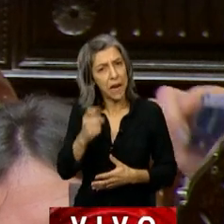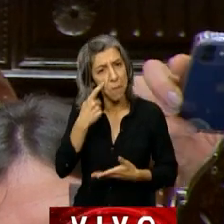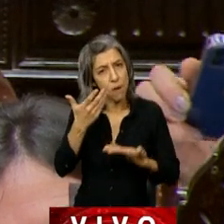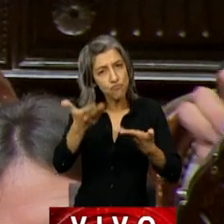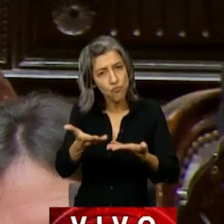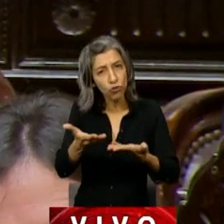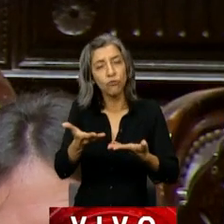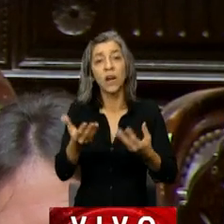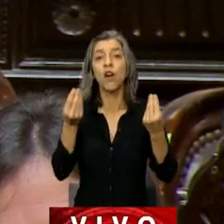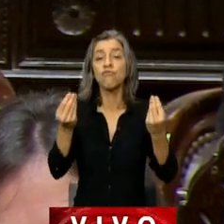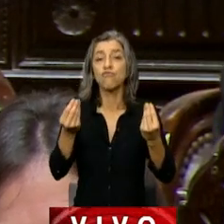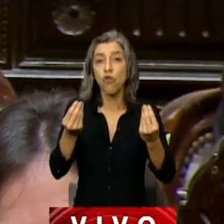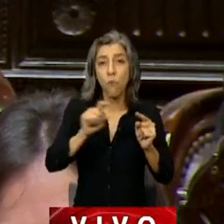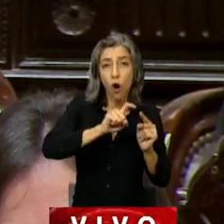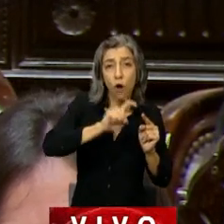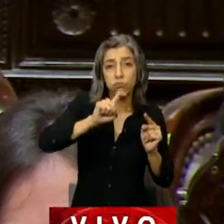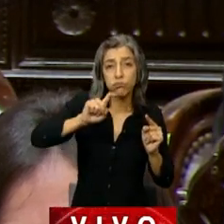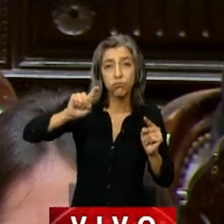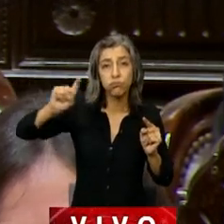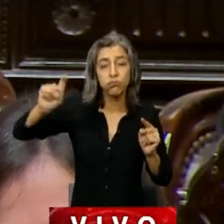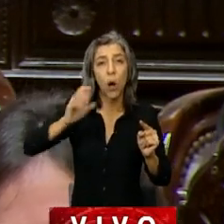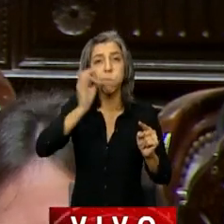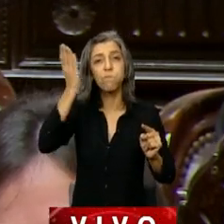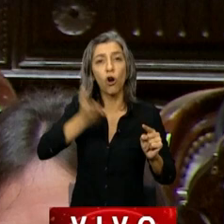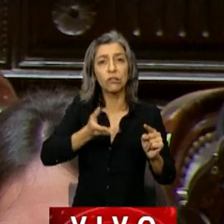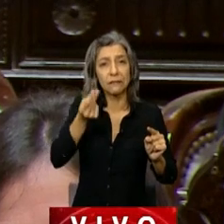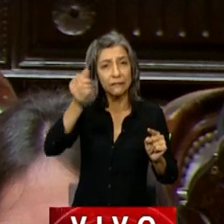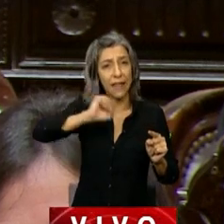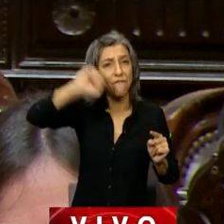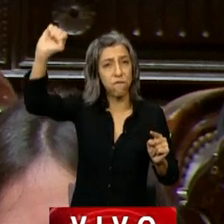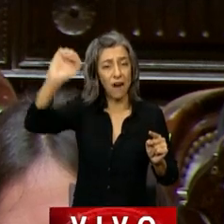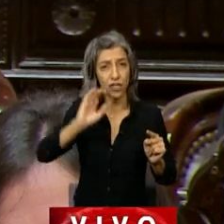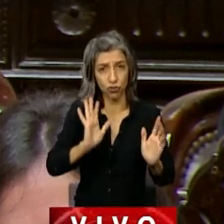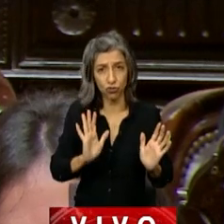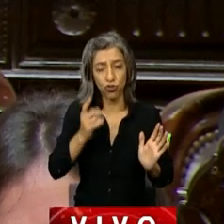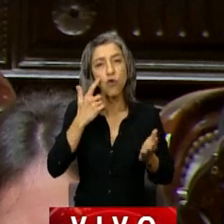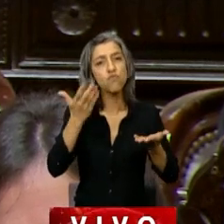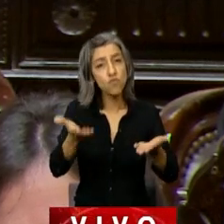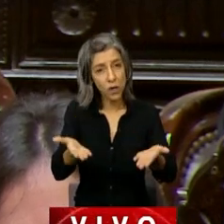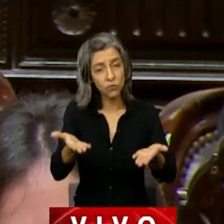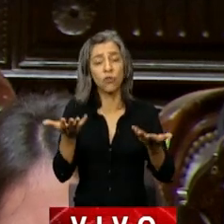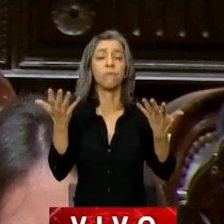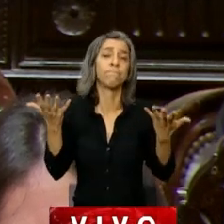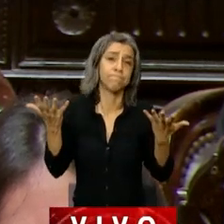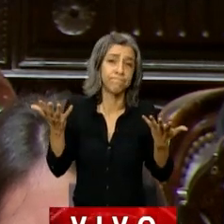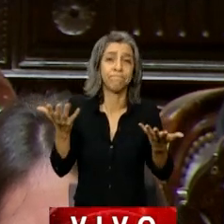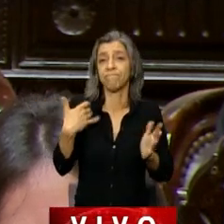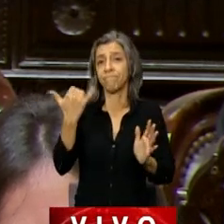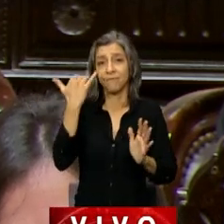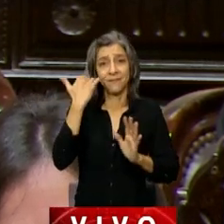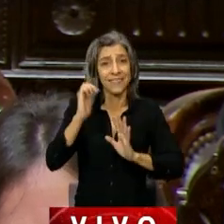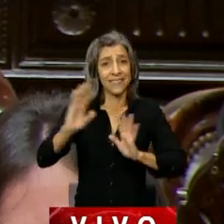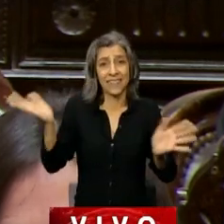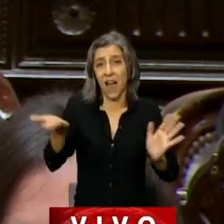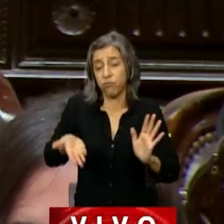el cómo ha subido, cuál ha sido el índice de inflación, que por supuesto supera todo índice que tenemos